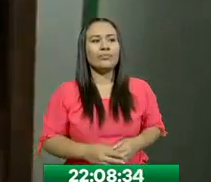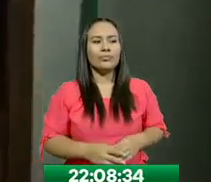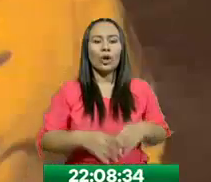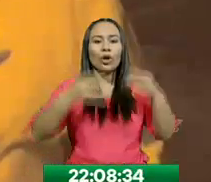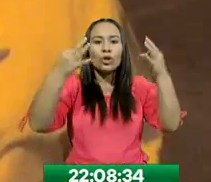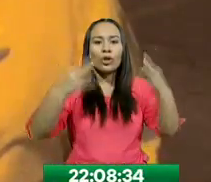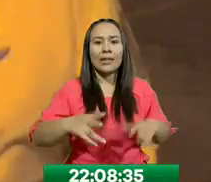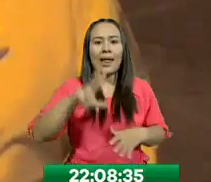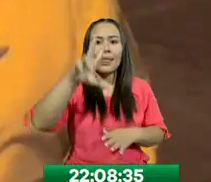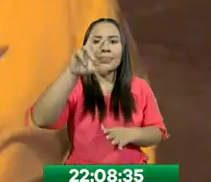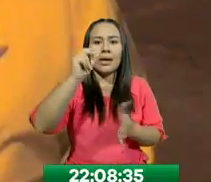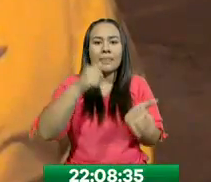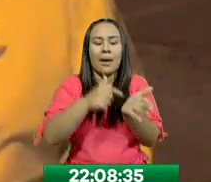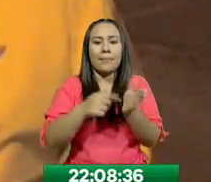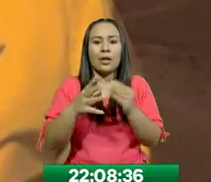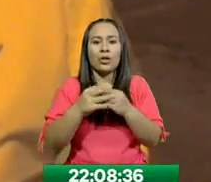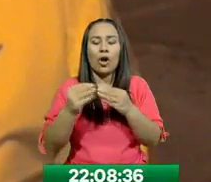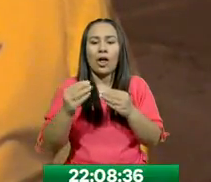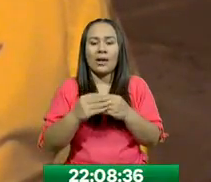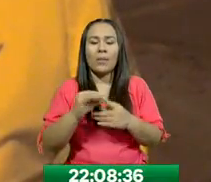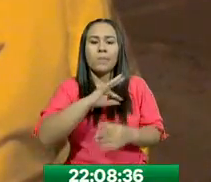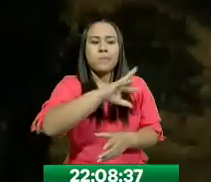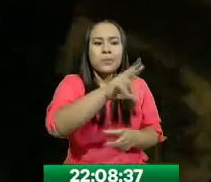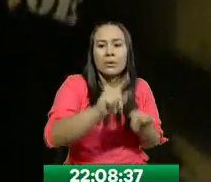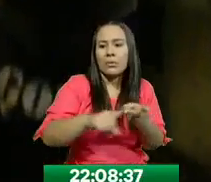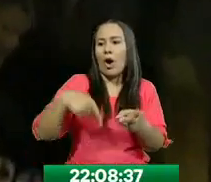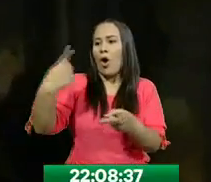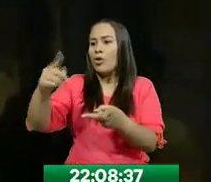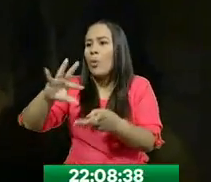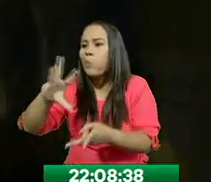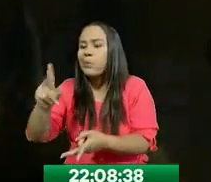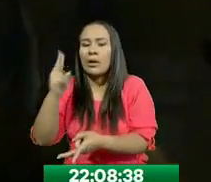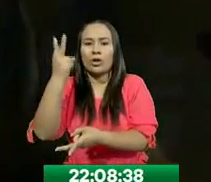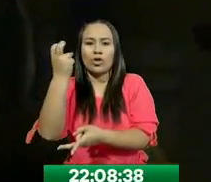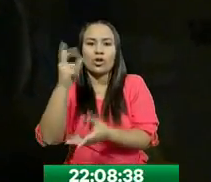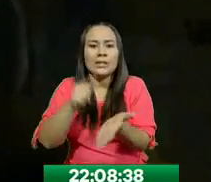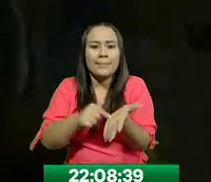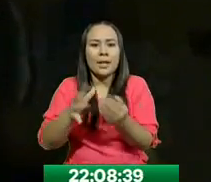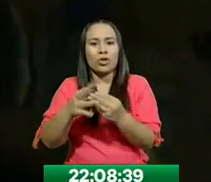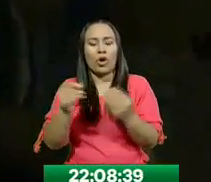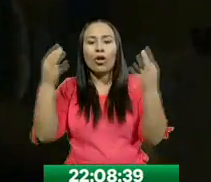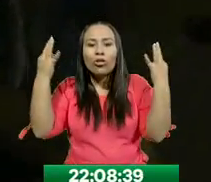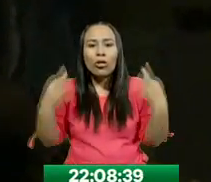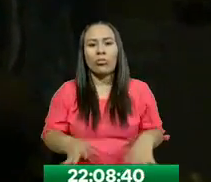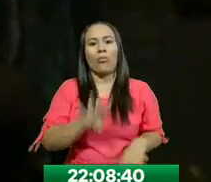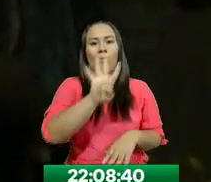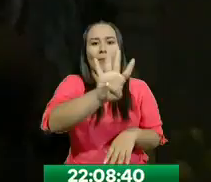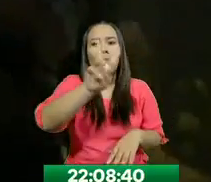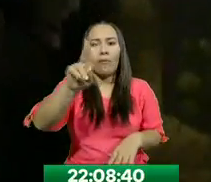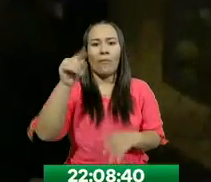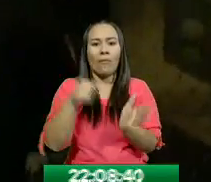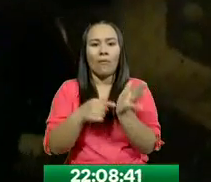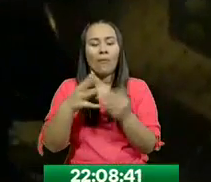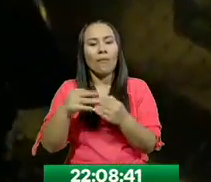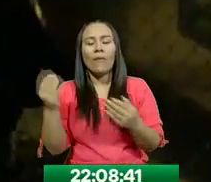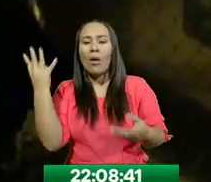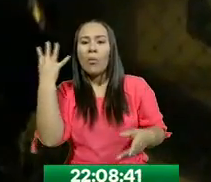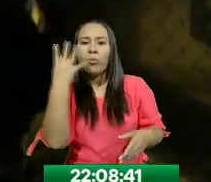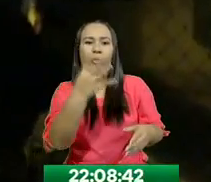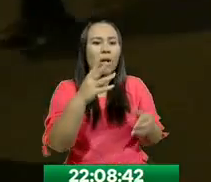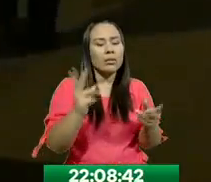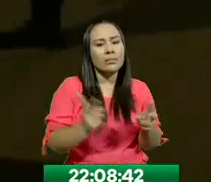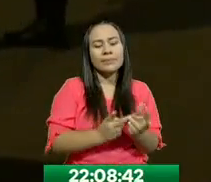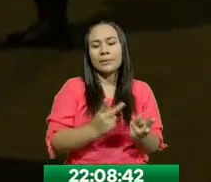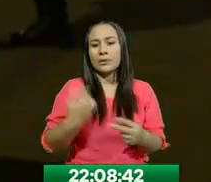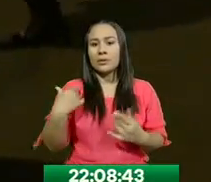30 mil dólares en el un lugar y en el otro lugar con un monto 12 mil dólares se realizaron cuatro allanamientos en horas de